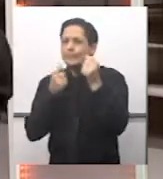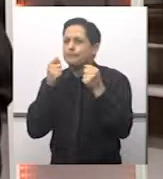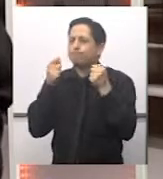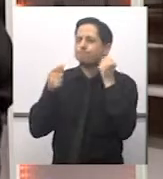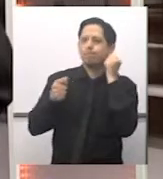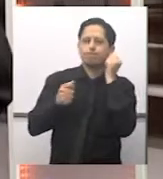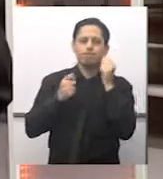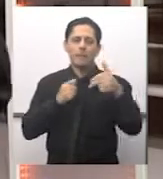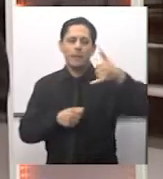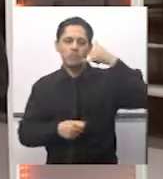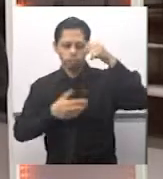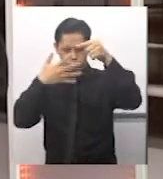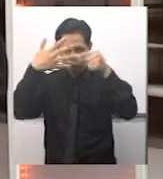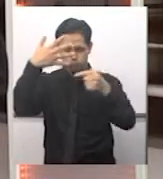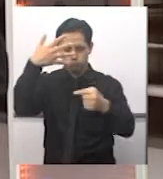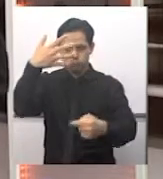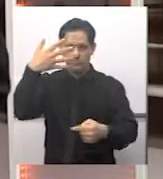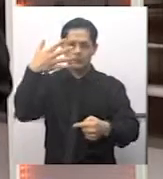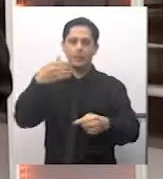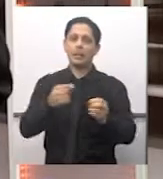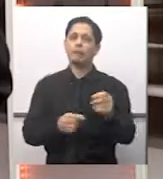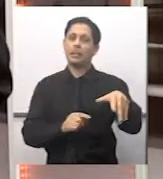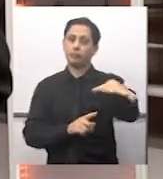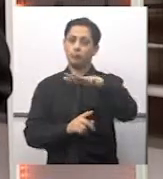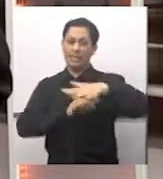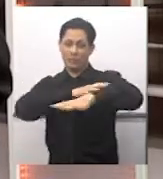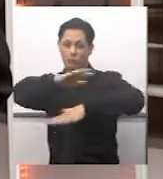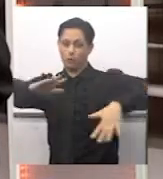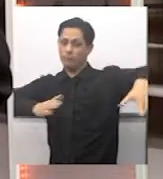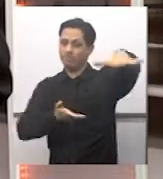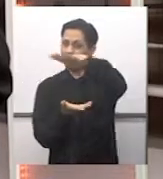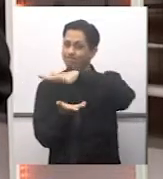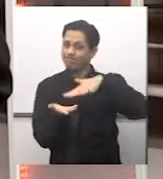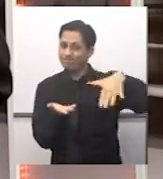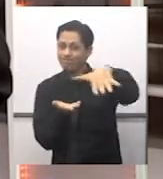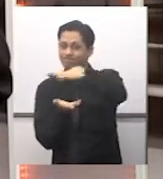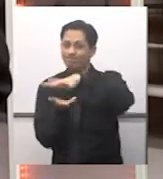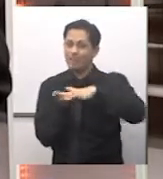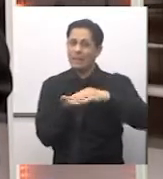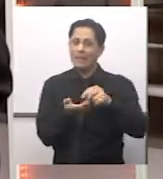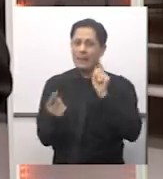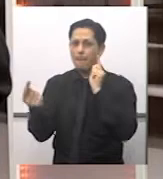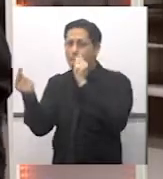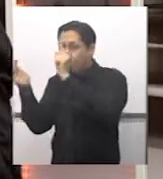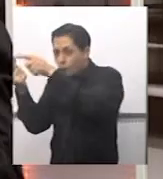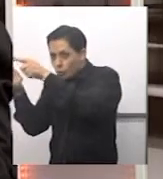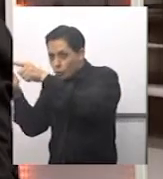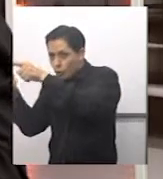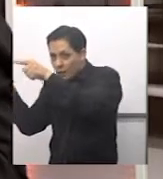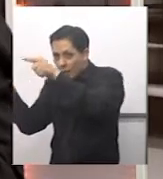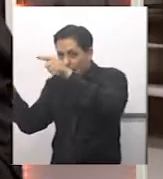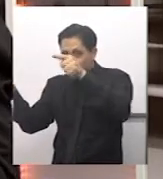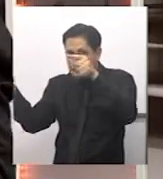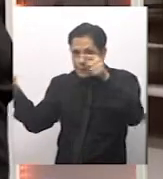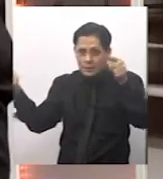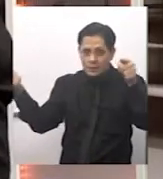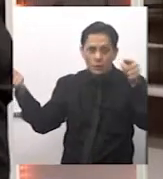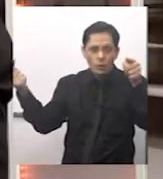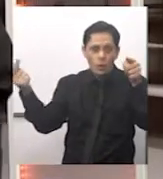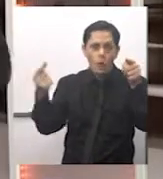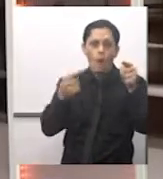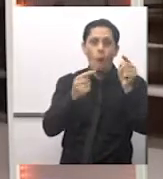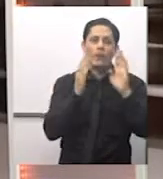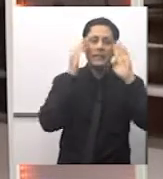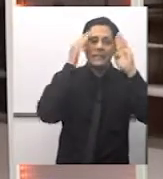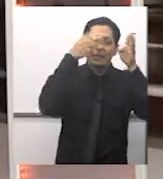vimos la cantidad de llamados telefónicos de una situación que la verdad quizás fue el punto de inicio dentro de su gravedad para comenzar a